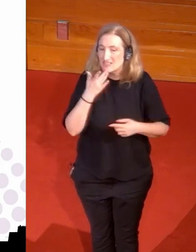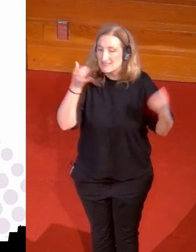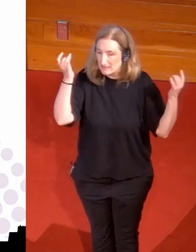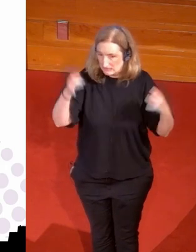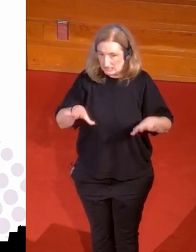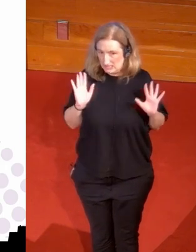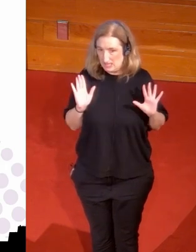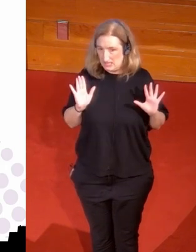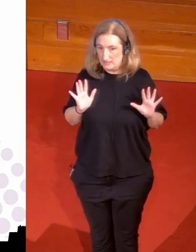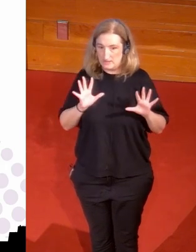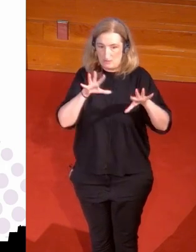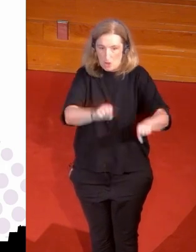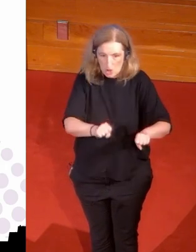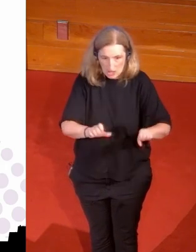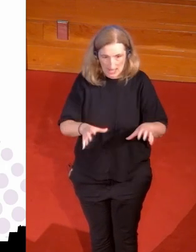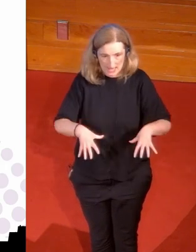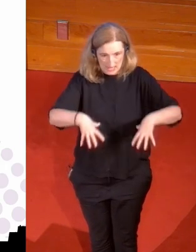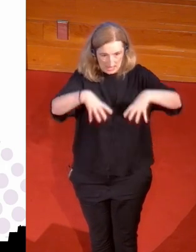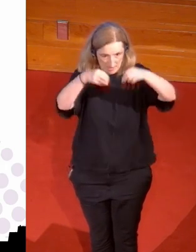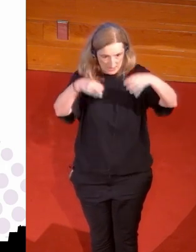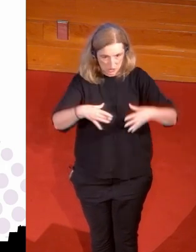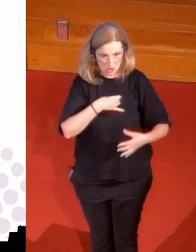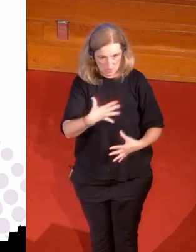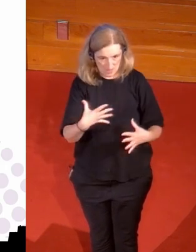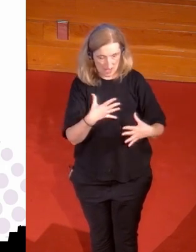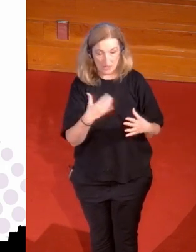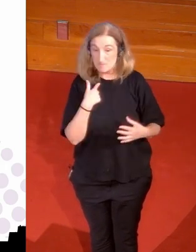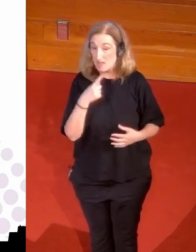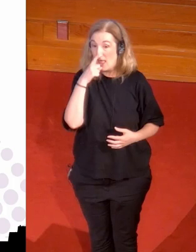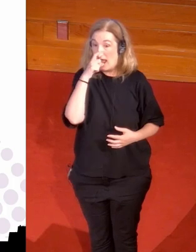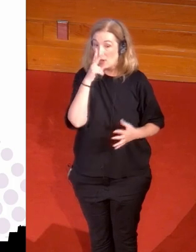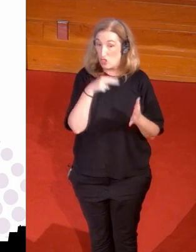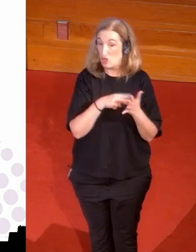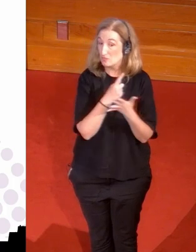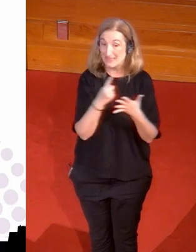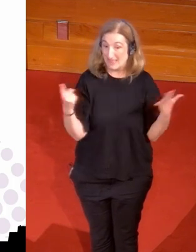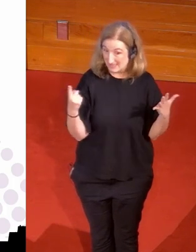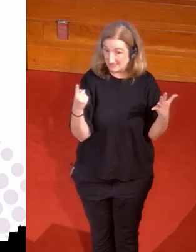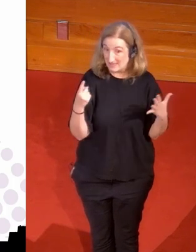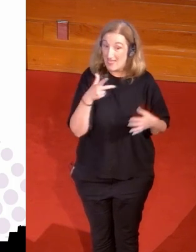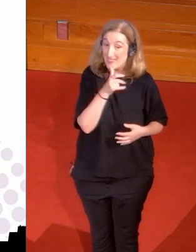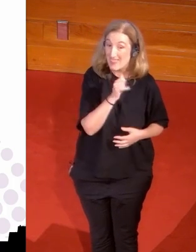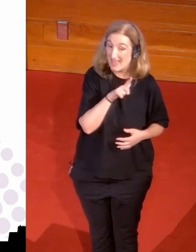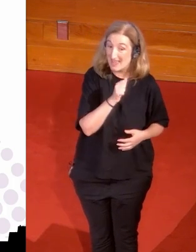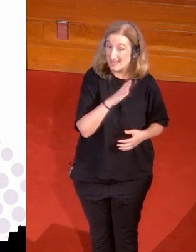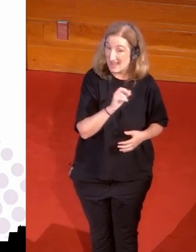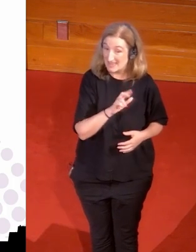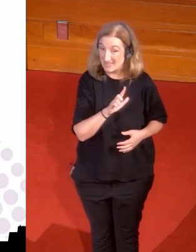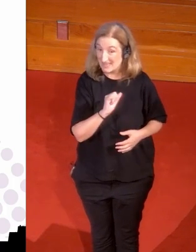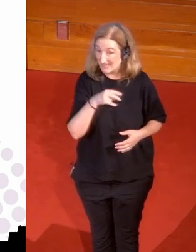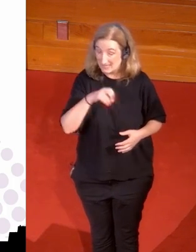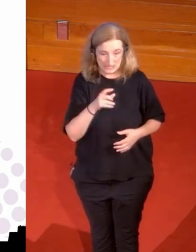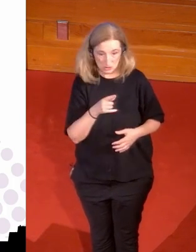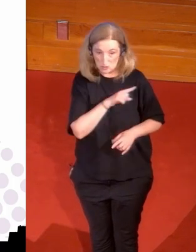ese asalto no fueron los demócratas en 2016 partidarios de hillary Clinton que